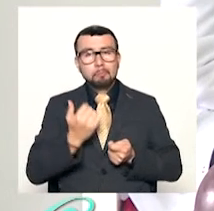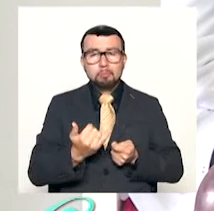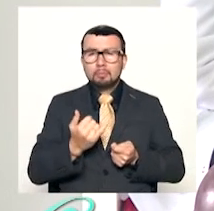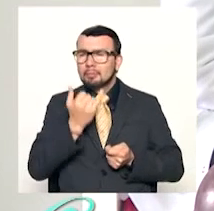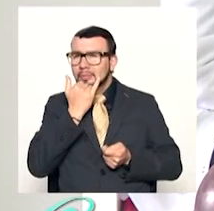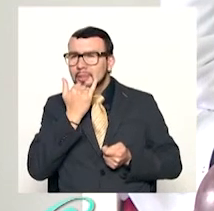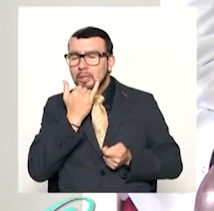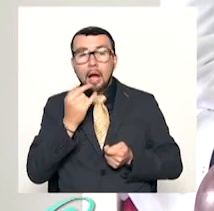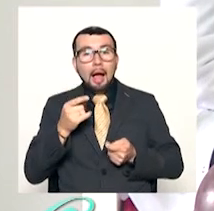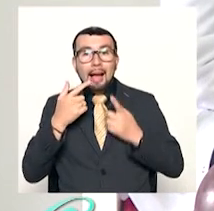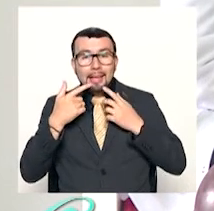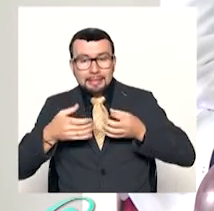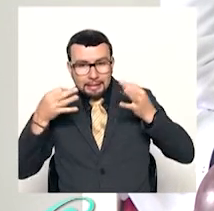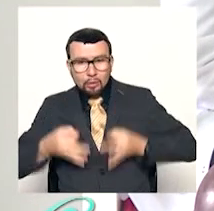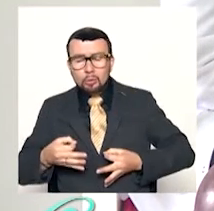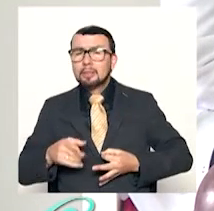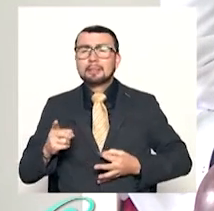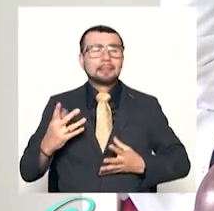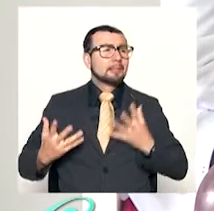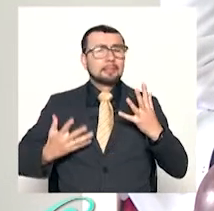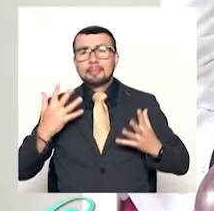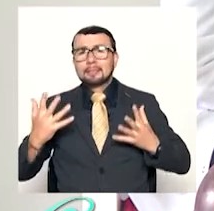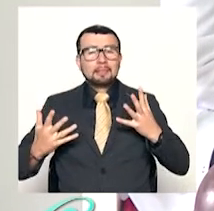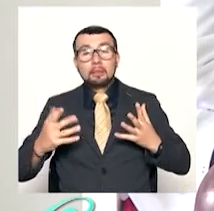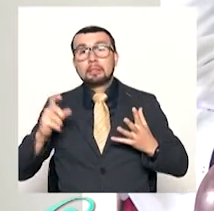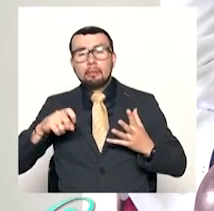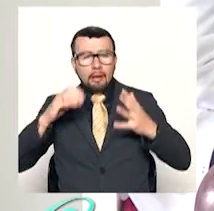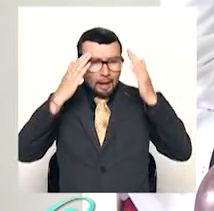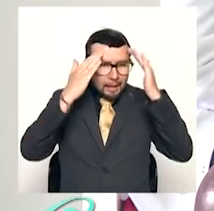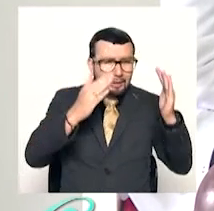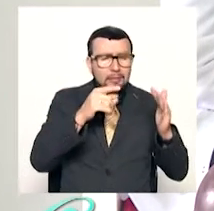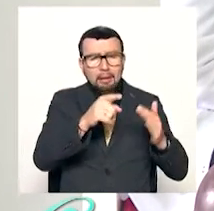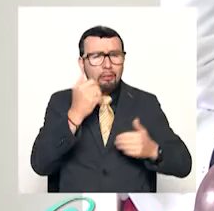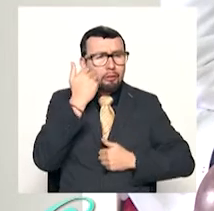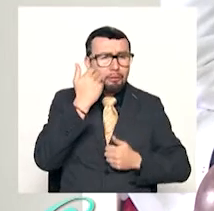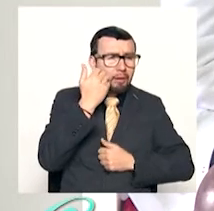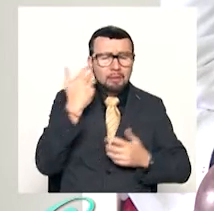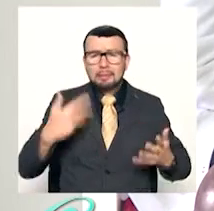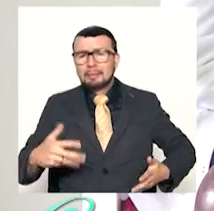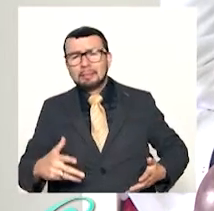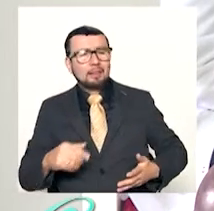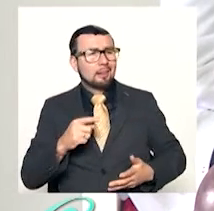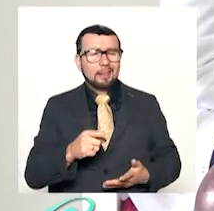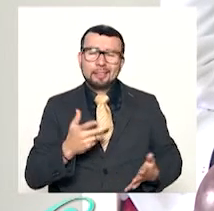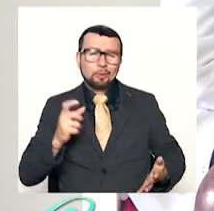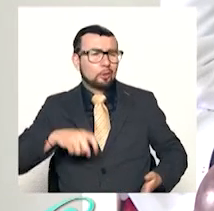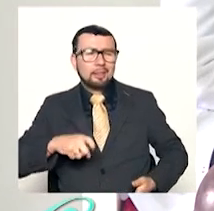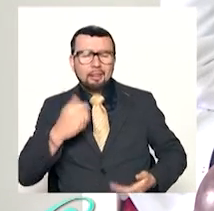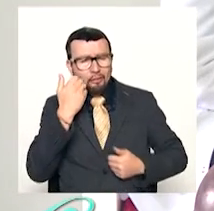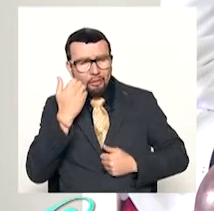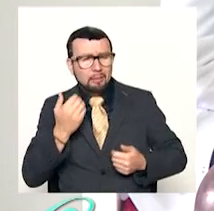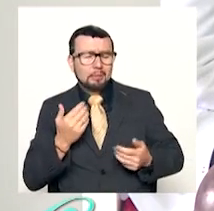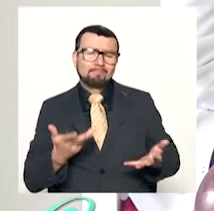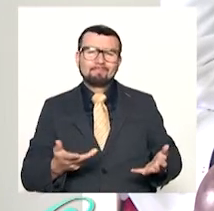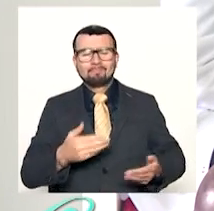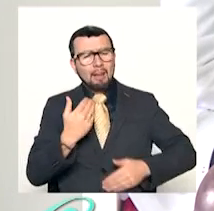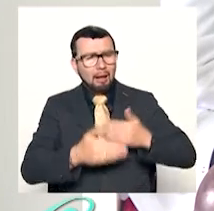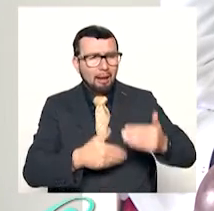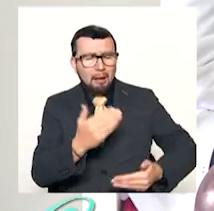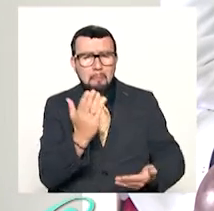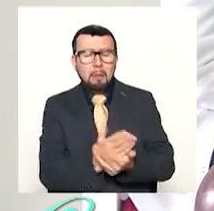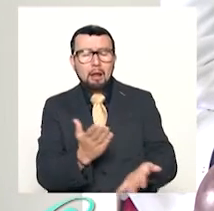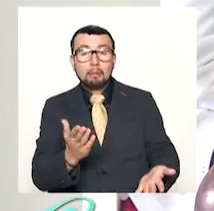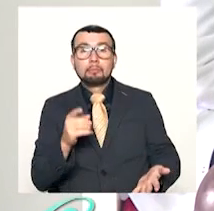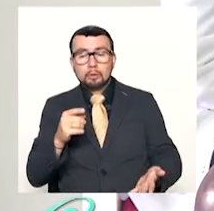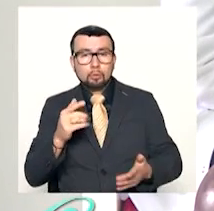toda seguridad, con angustia, tendrá que atender pacientes complicados innecesariamente. Muchas gracias por estar con nosotros, doctora